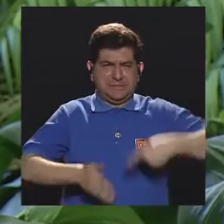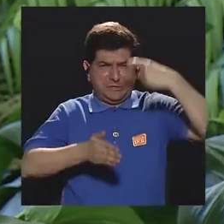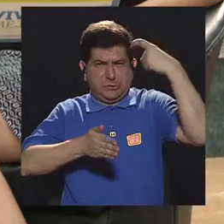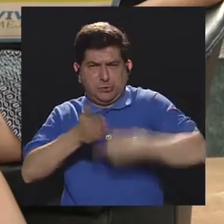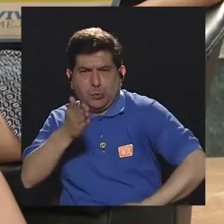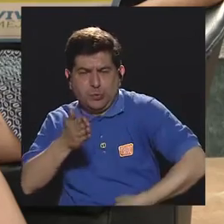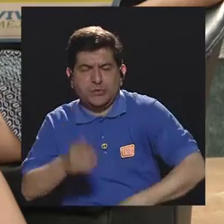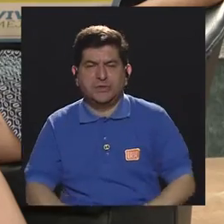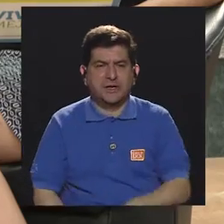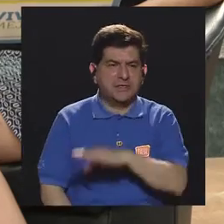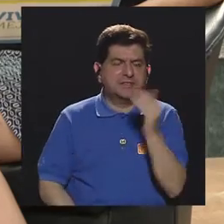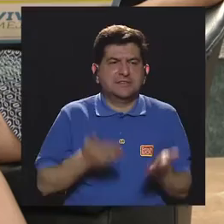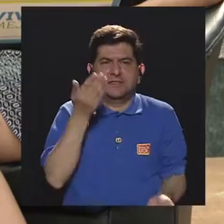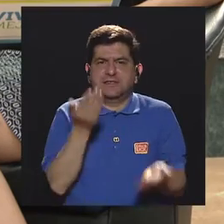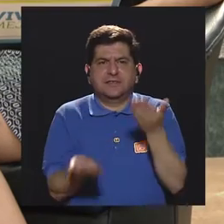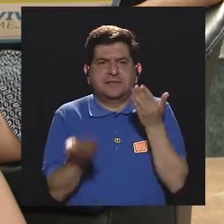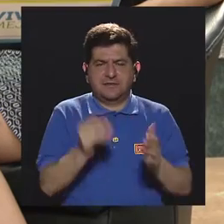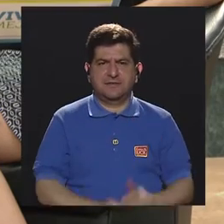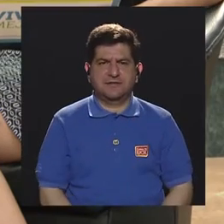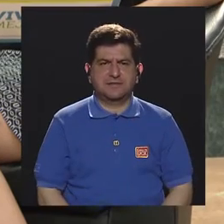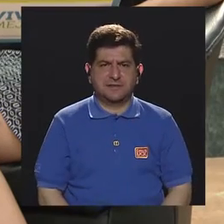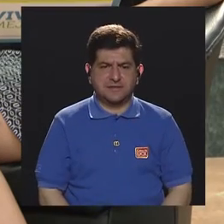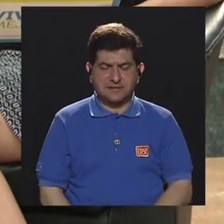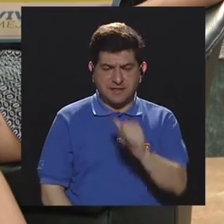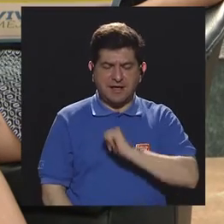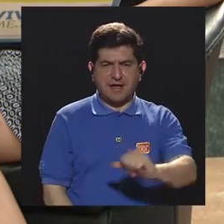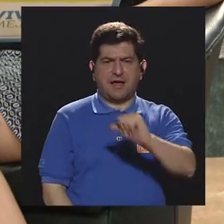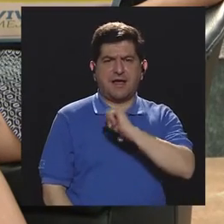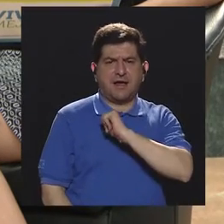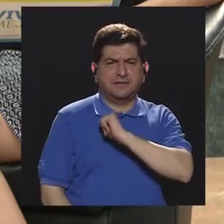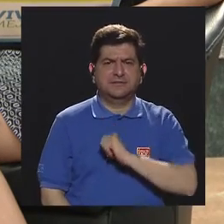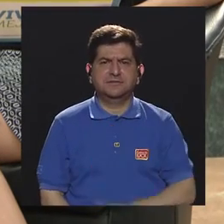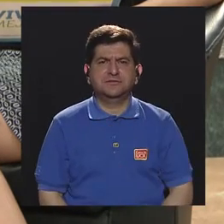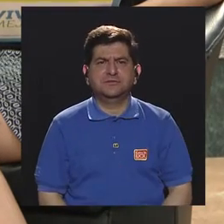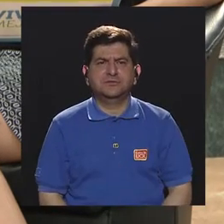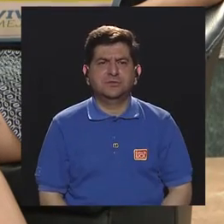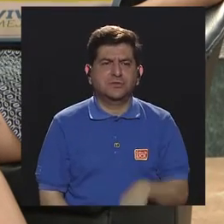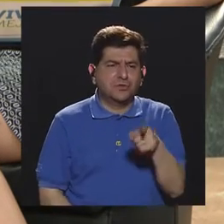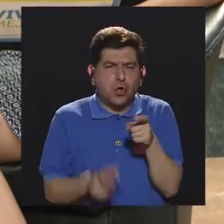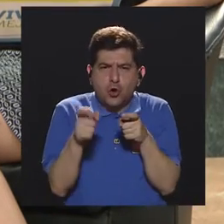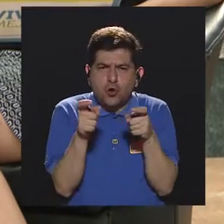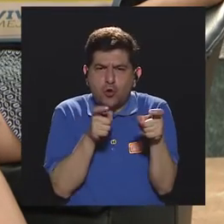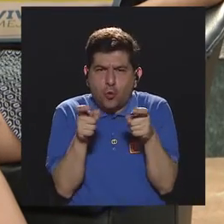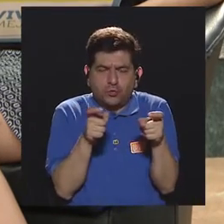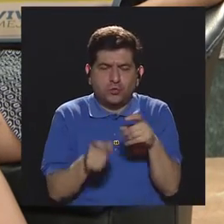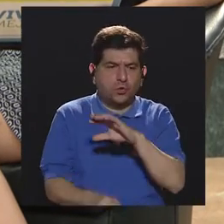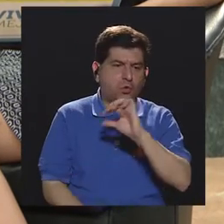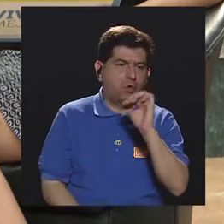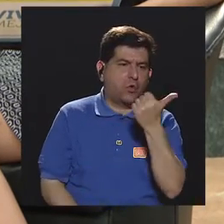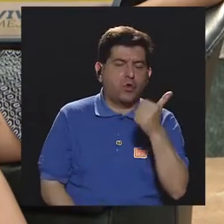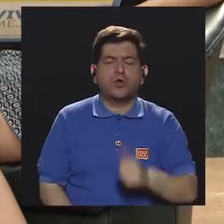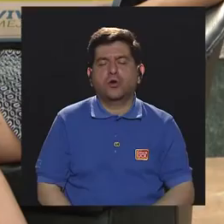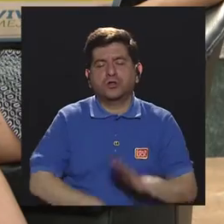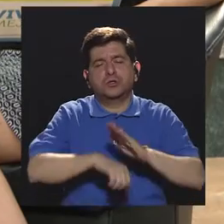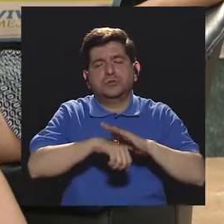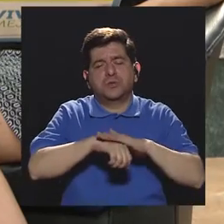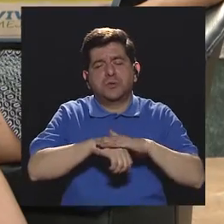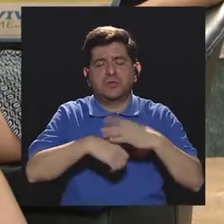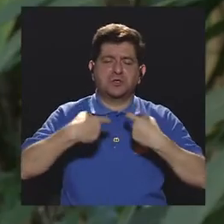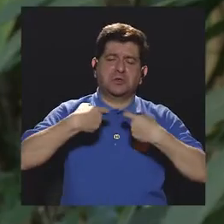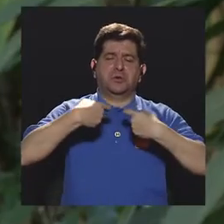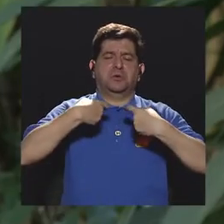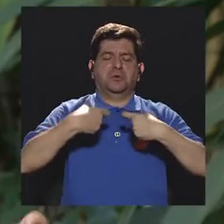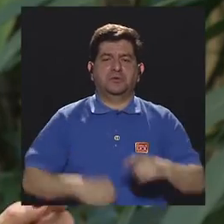rígidos y con una serie de actitudes tal vez de control unos y los otros se dejan